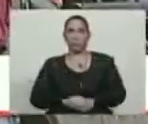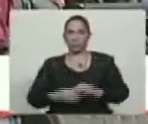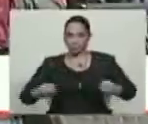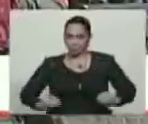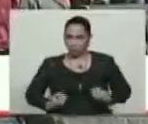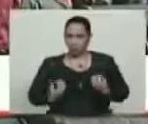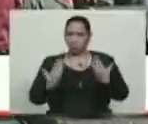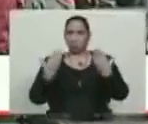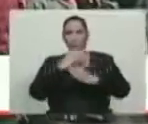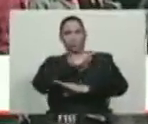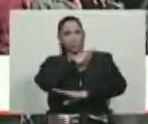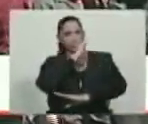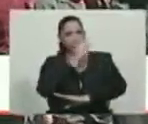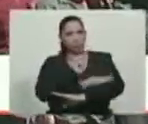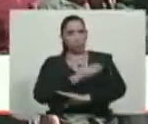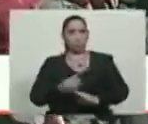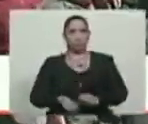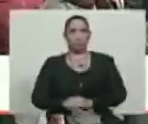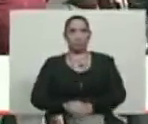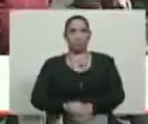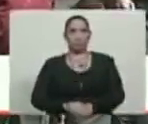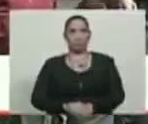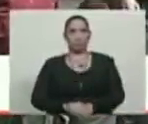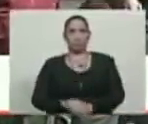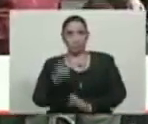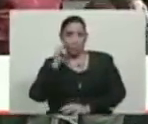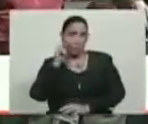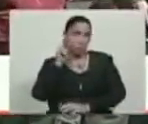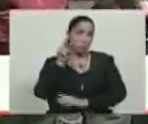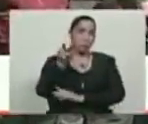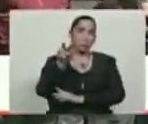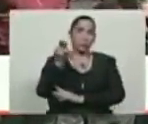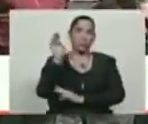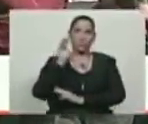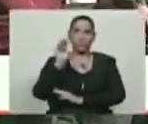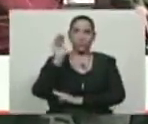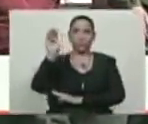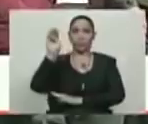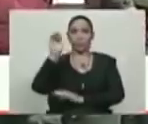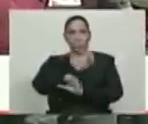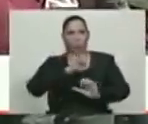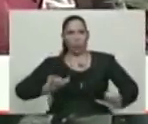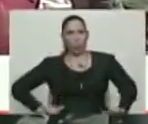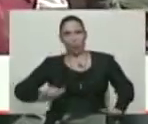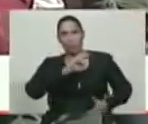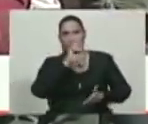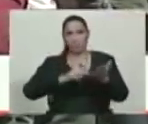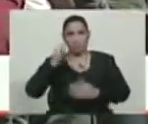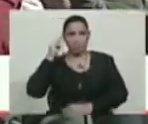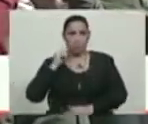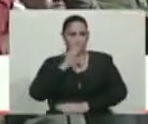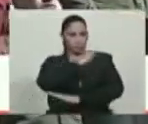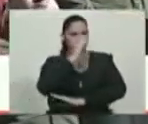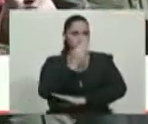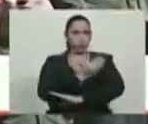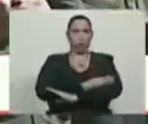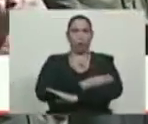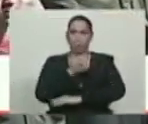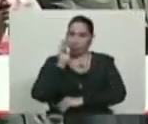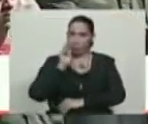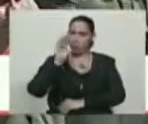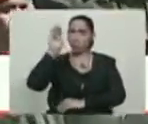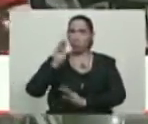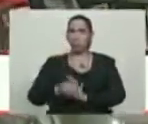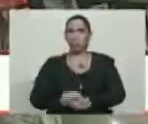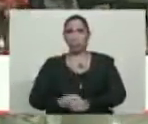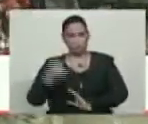reanimarlo, fortalecerlo con vista al futuro. La Guardia Nacional Bolivariana es una fuerza de futuro y